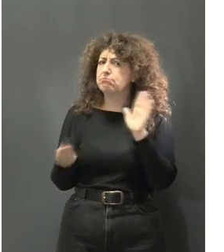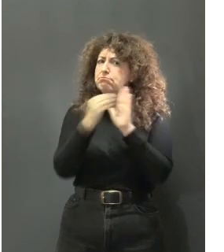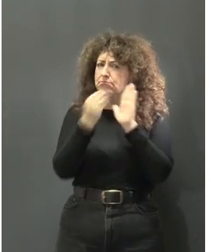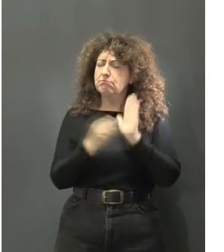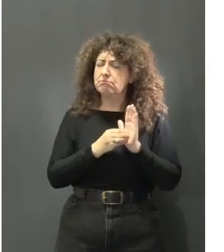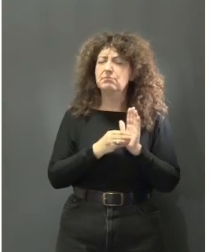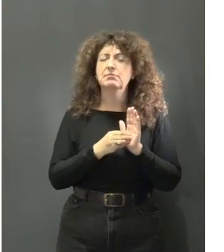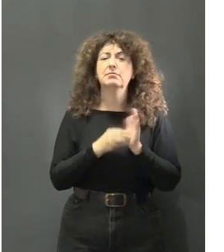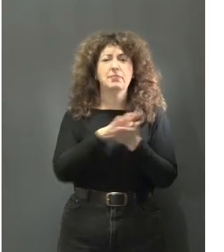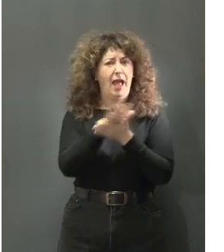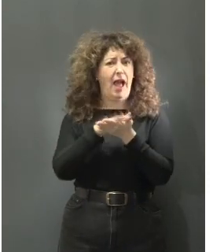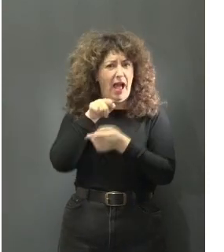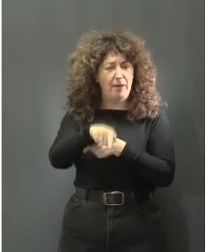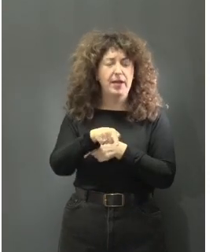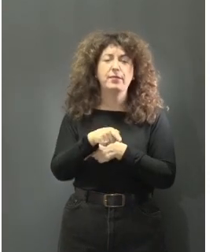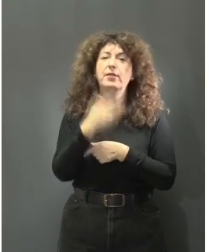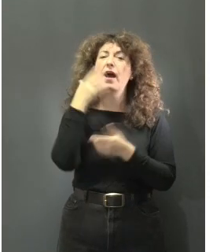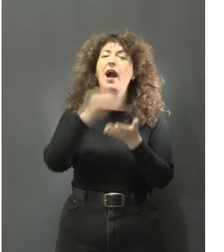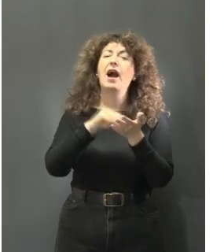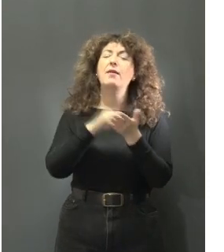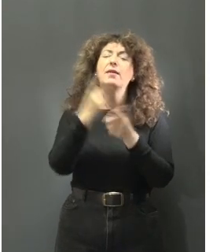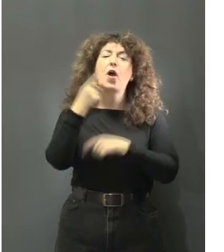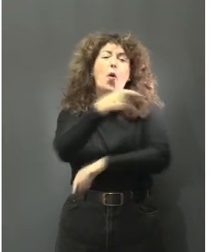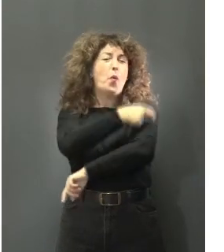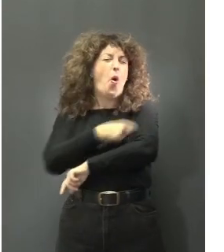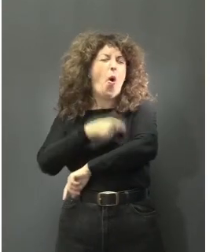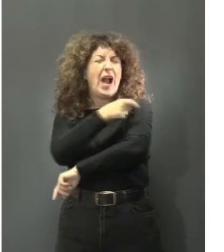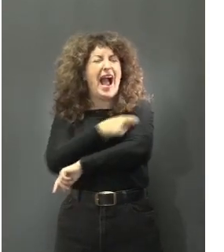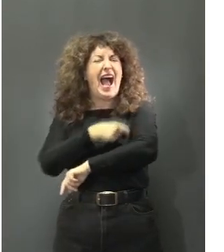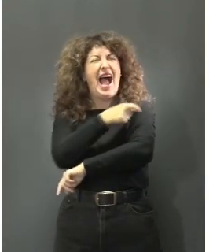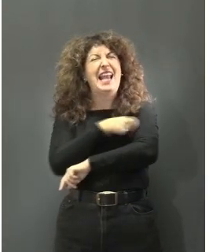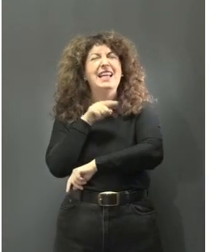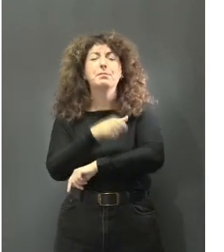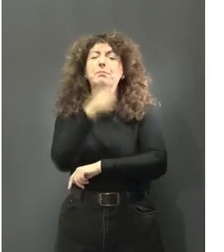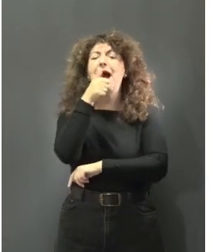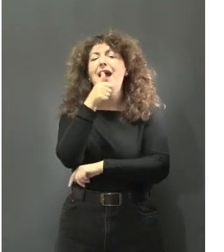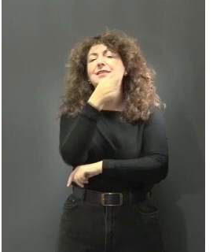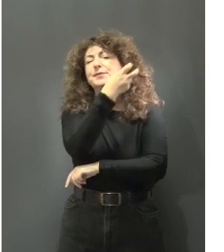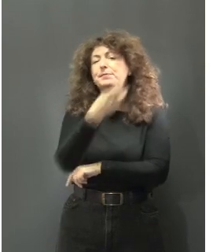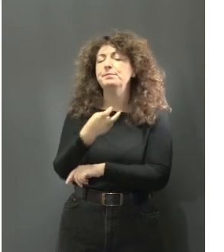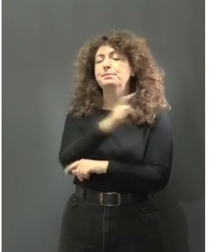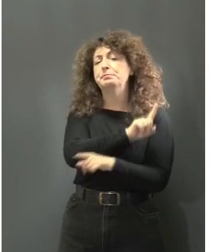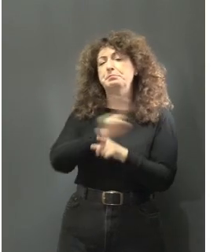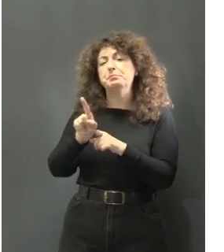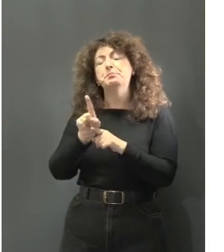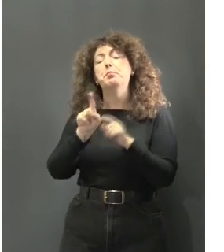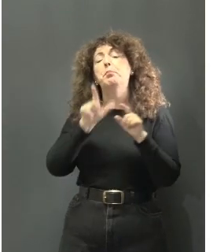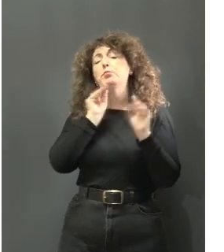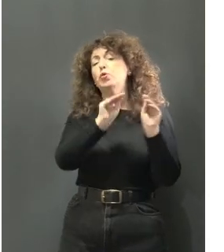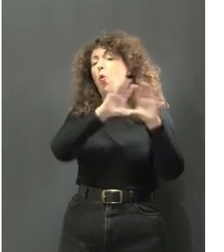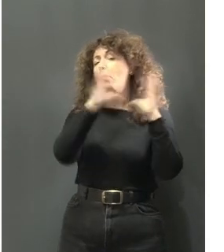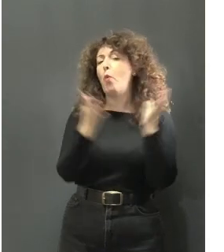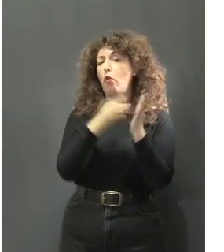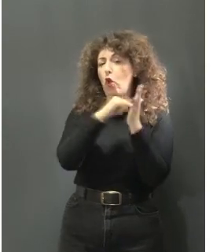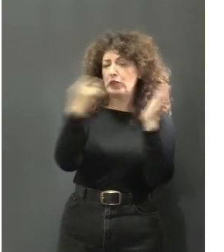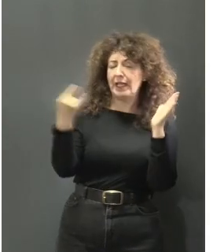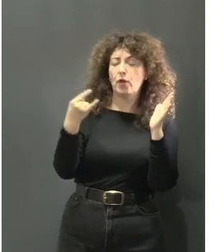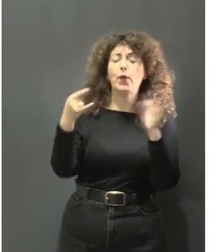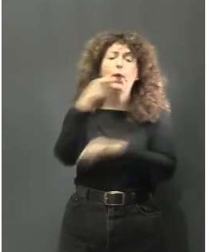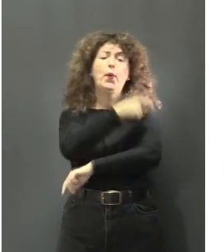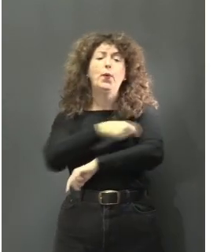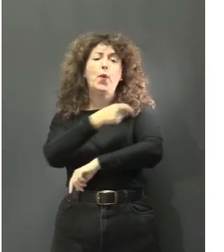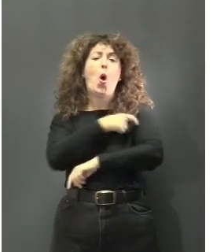veces alejados de algunos vocales que son más del mundo tecnológico, otros pues vienen más